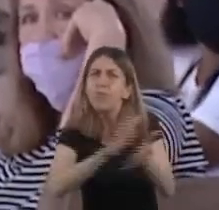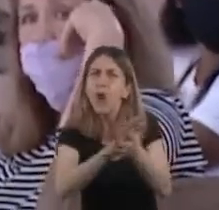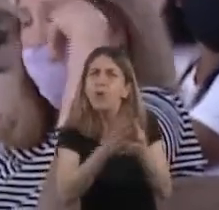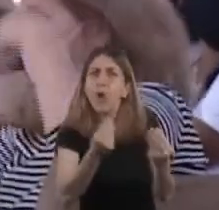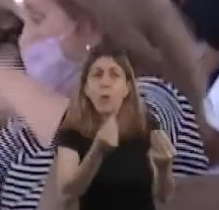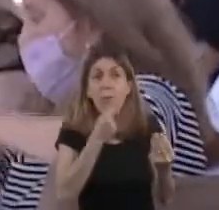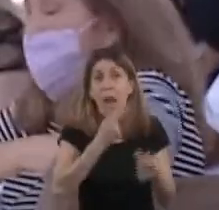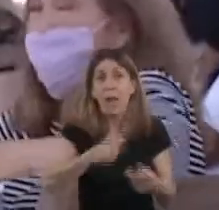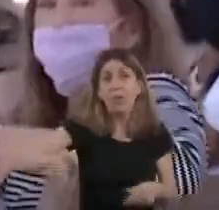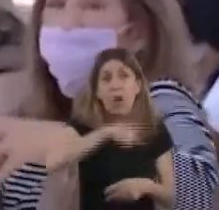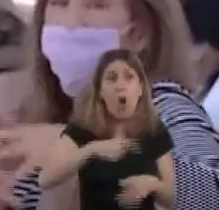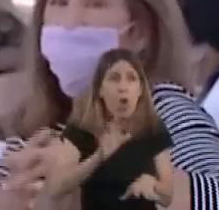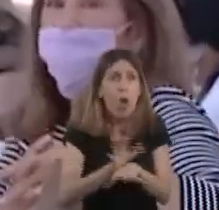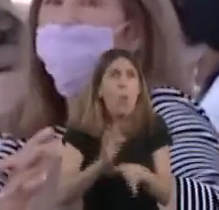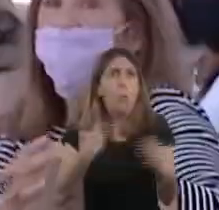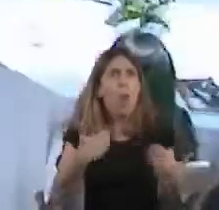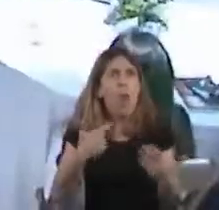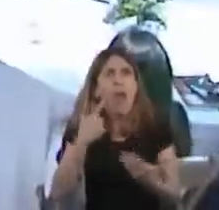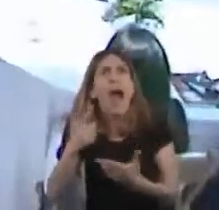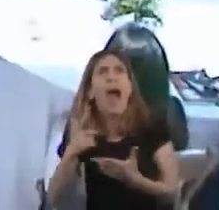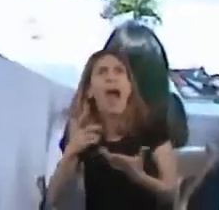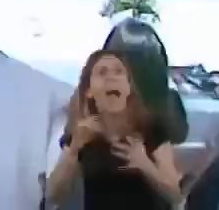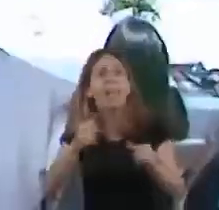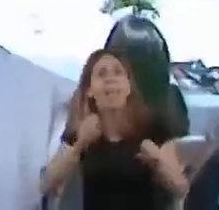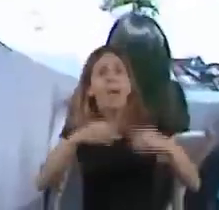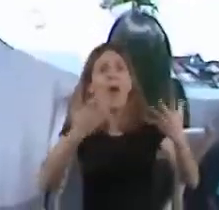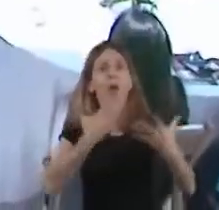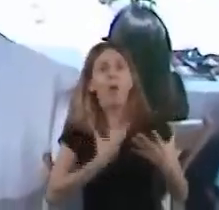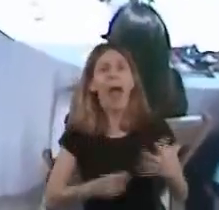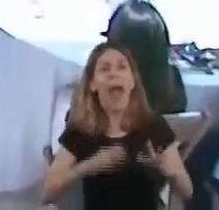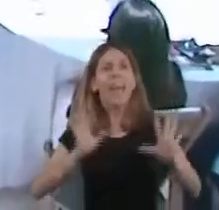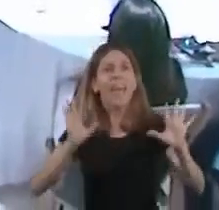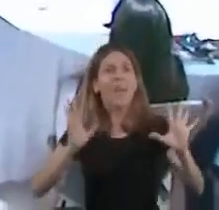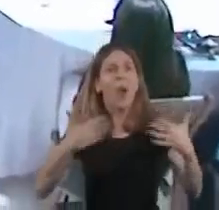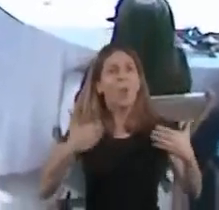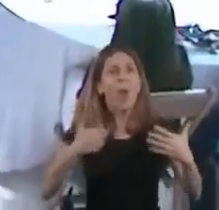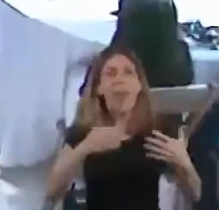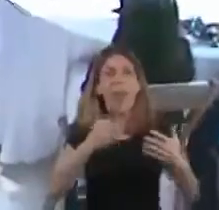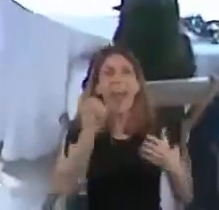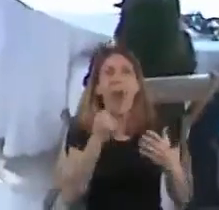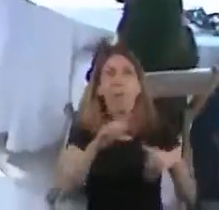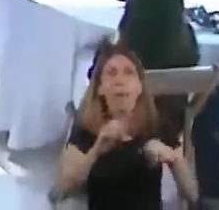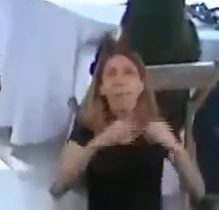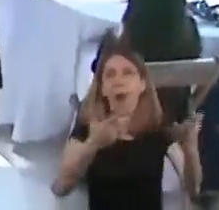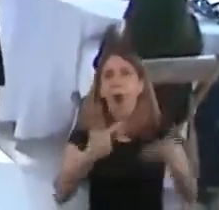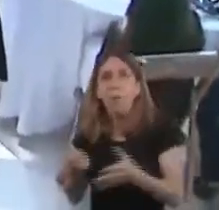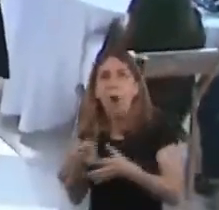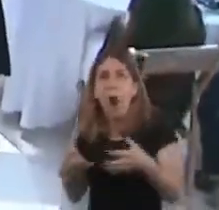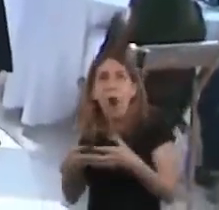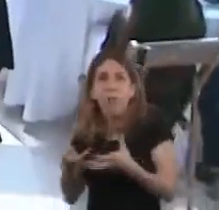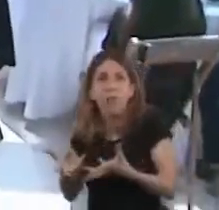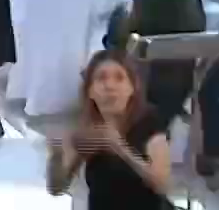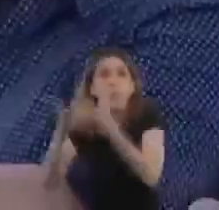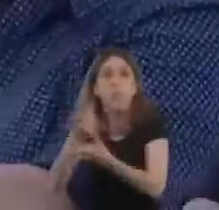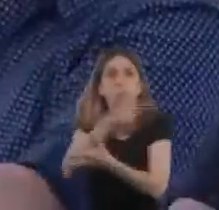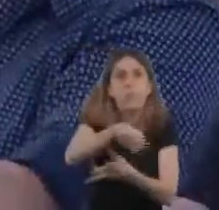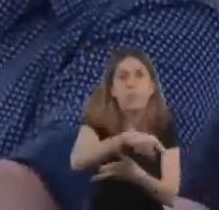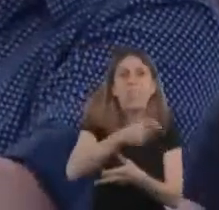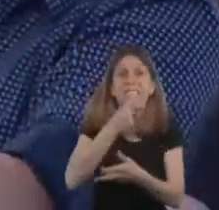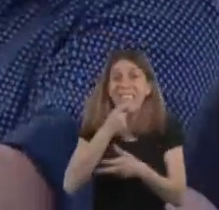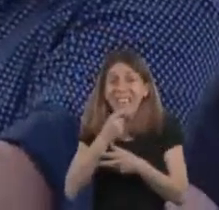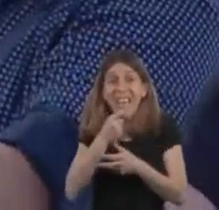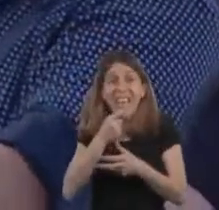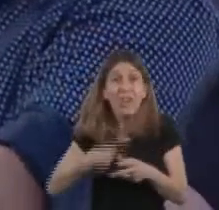del crecimiento, no que disfruten algunos, sino que todos podamos disfrutar del crecimiento. Si el crecimiento no llega a todos, no es un buen